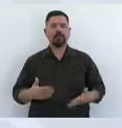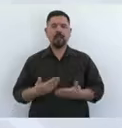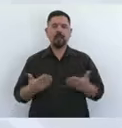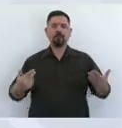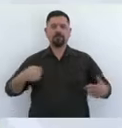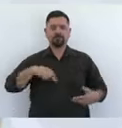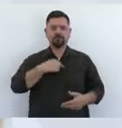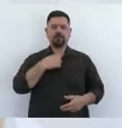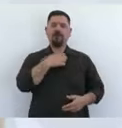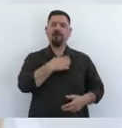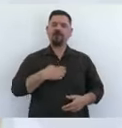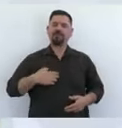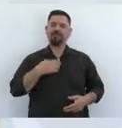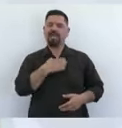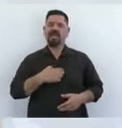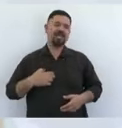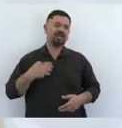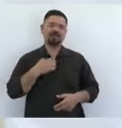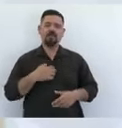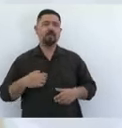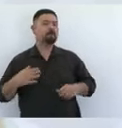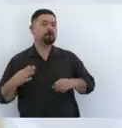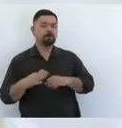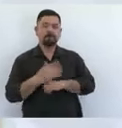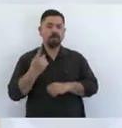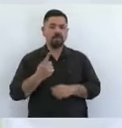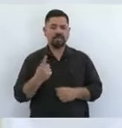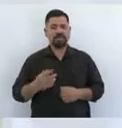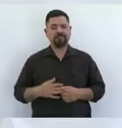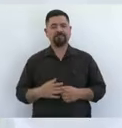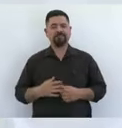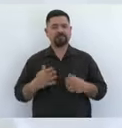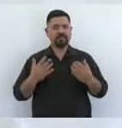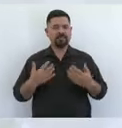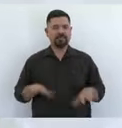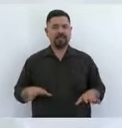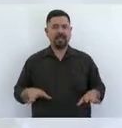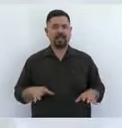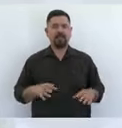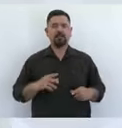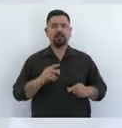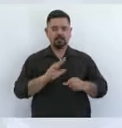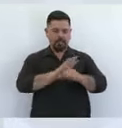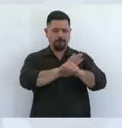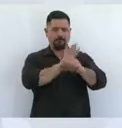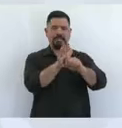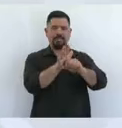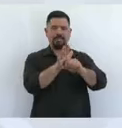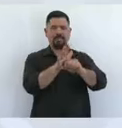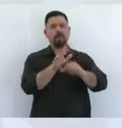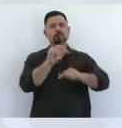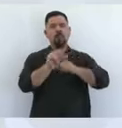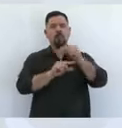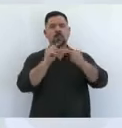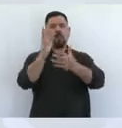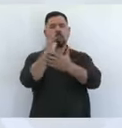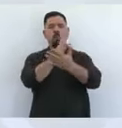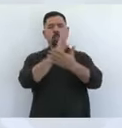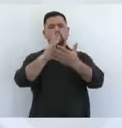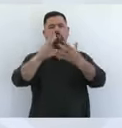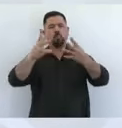contentos porque ya está pasando la pandemia, que nos